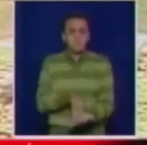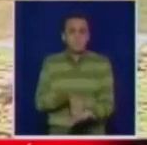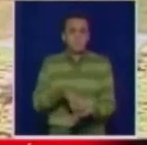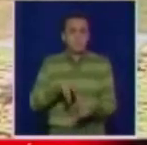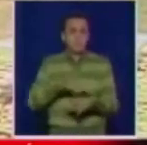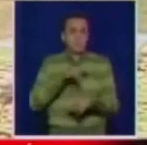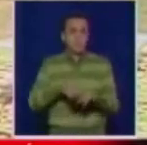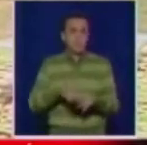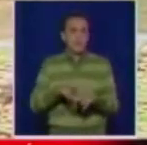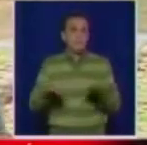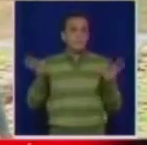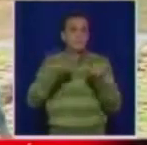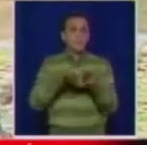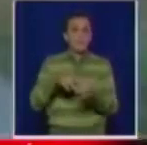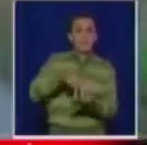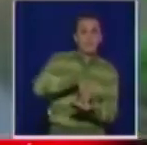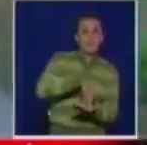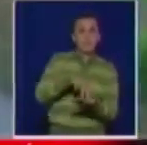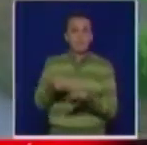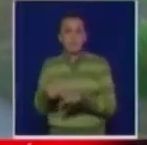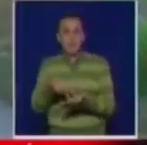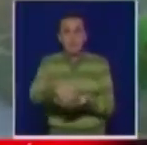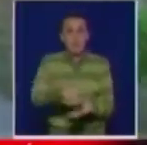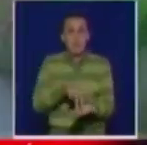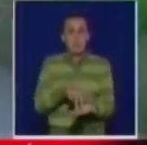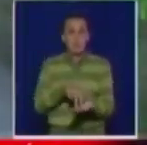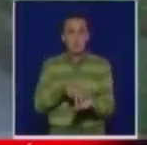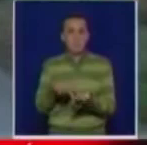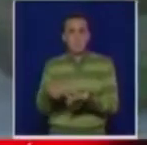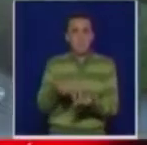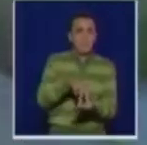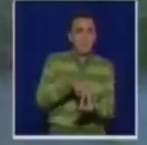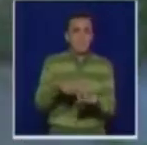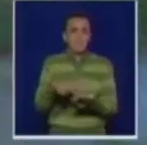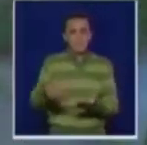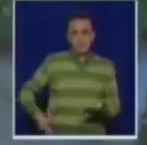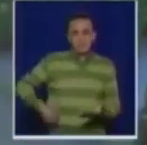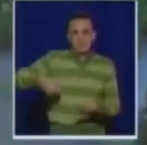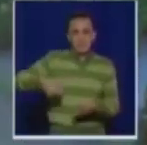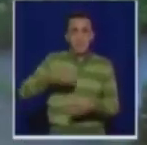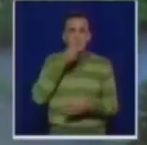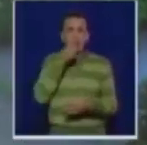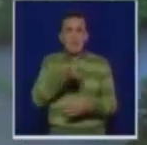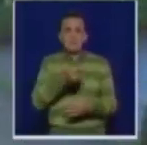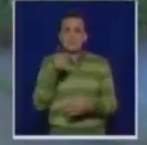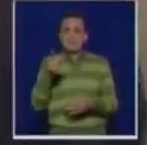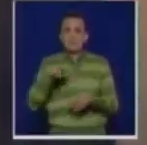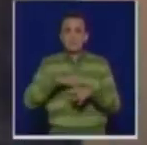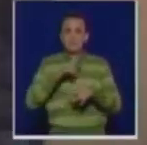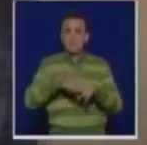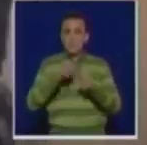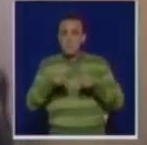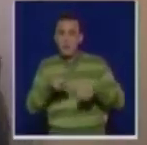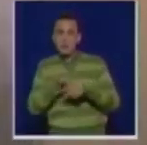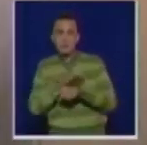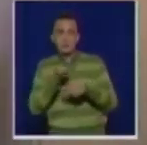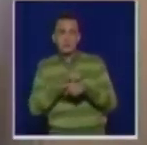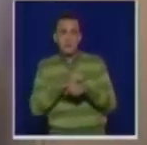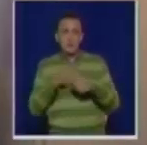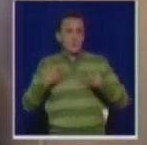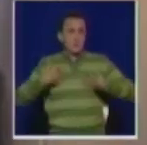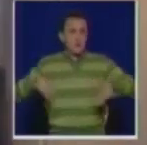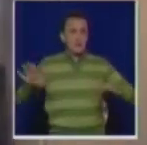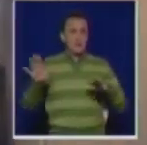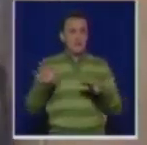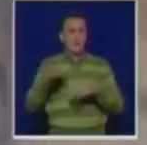equilibrio que tiene que hacer es como hacia los lados. Su carga rápida y fácil manejo hacen de este vehículo una opción para utilizar en cualquier lugar, ya